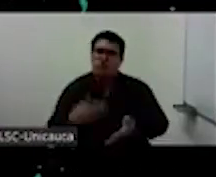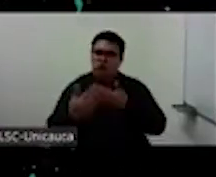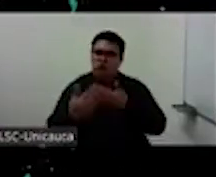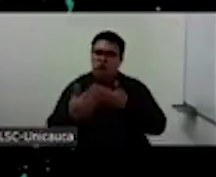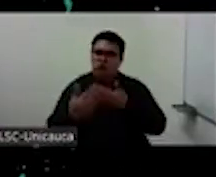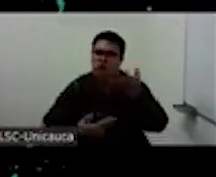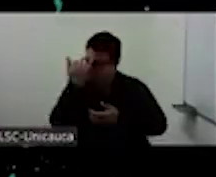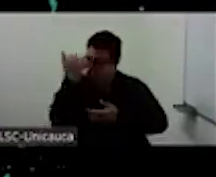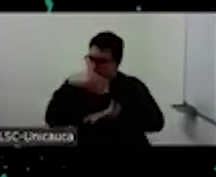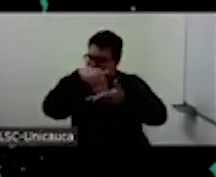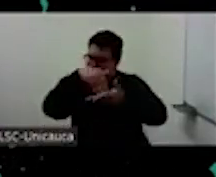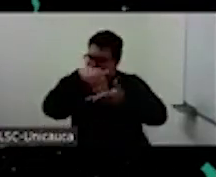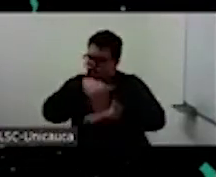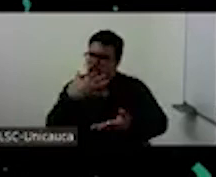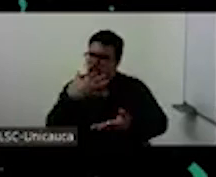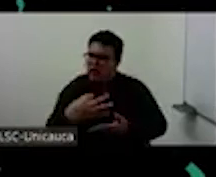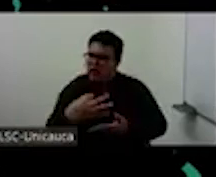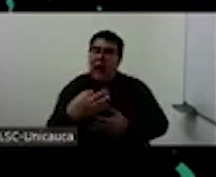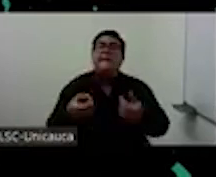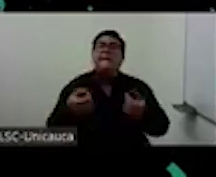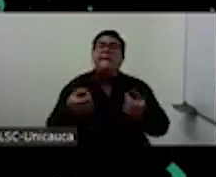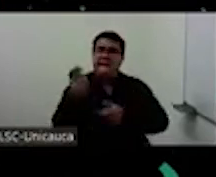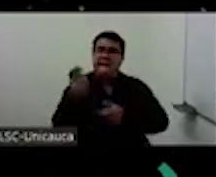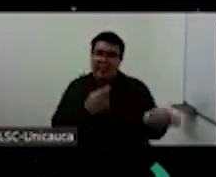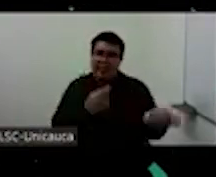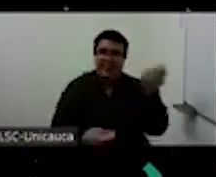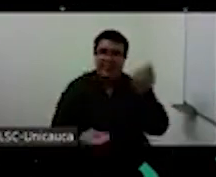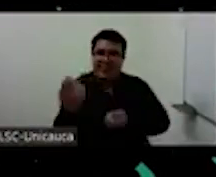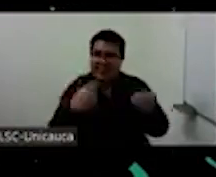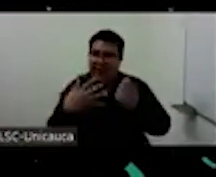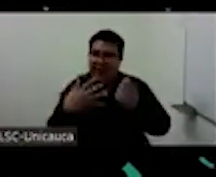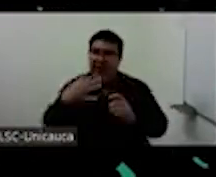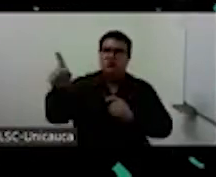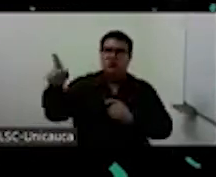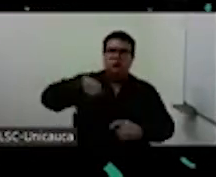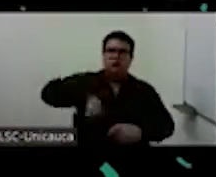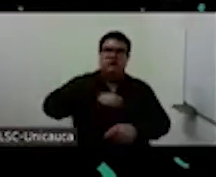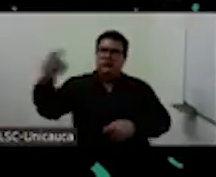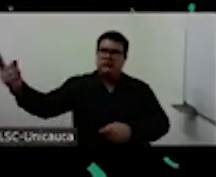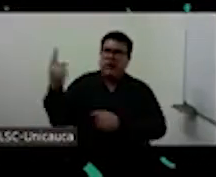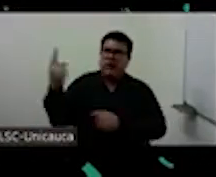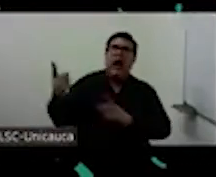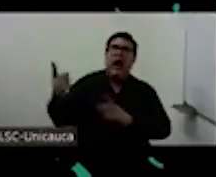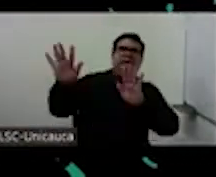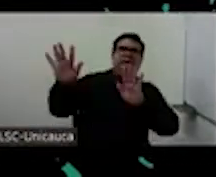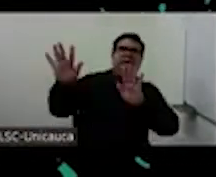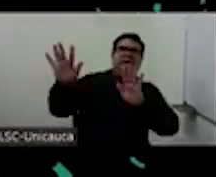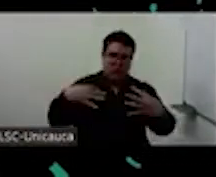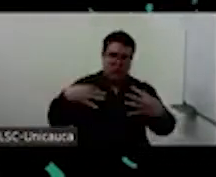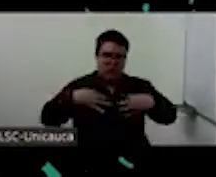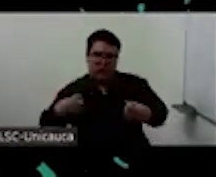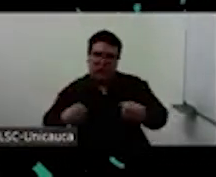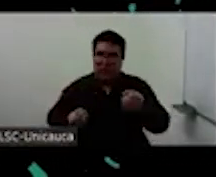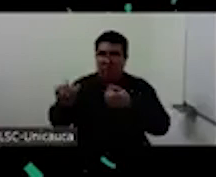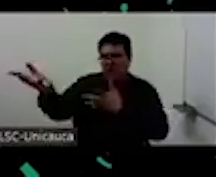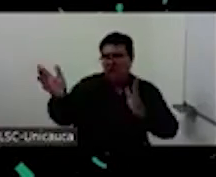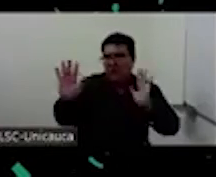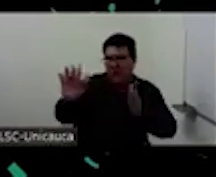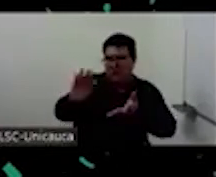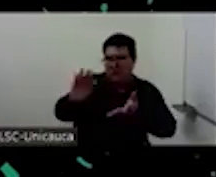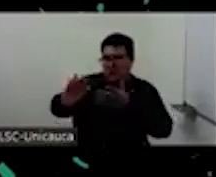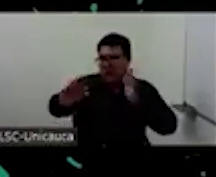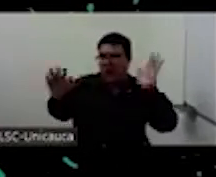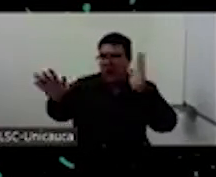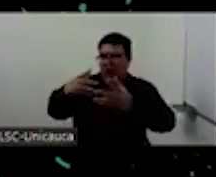como elementos de negociación frente al conquistador. Es decir, con los tejidos ellos podían hacer